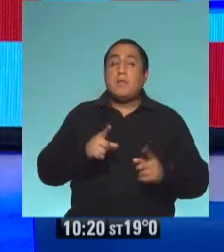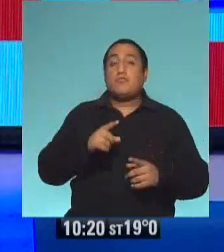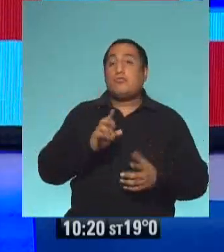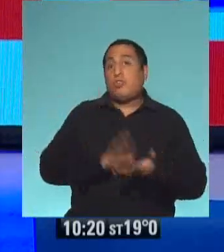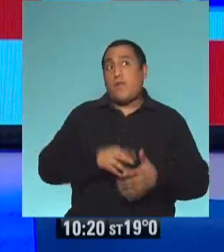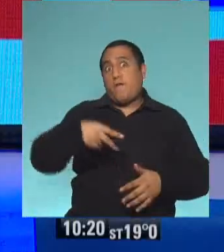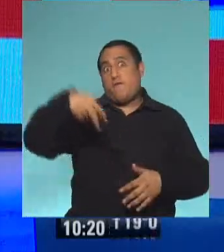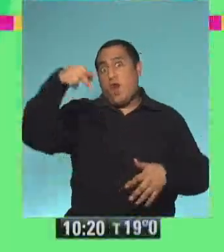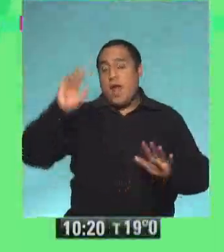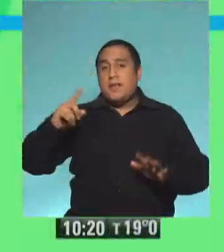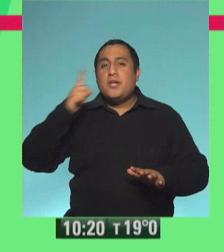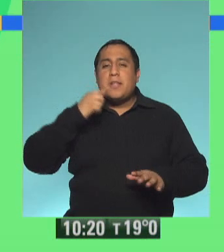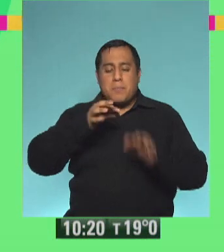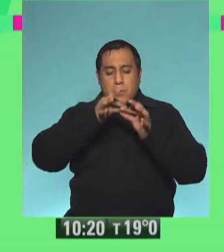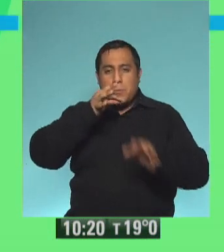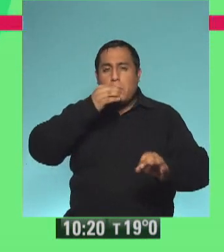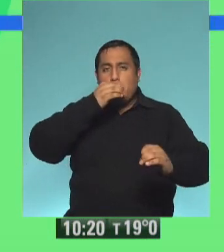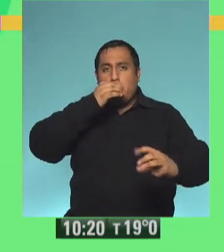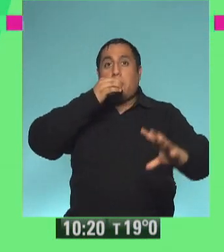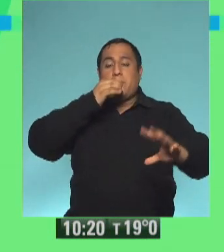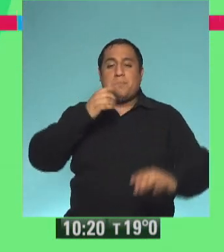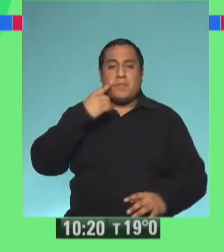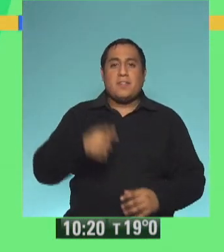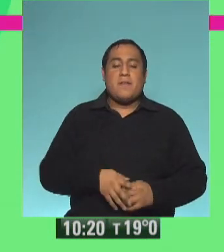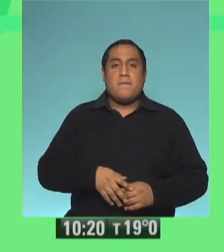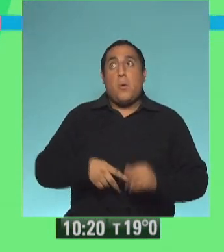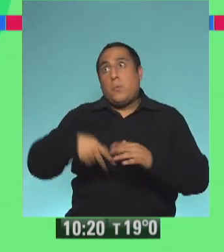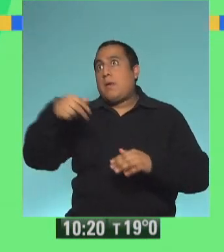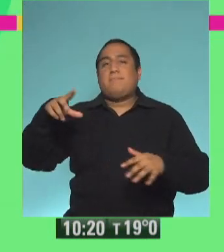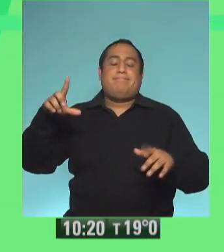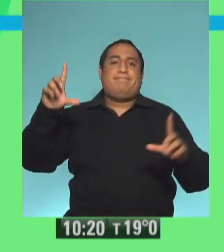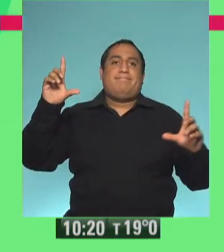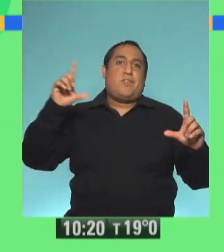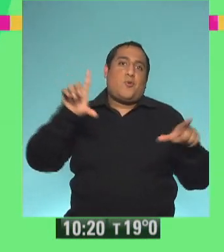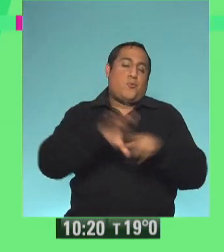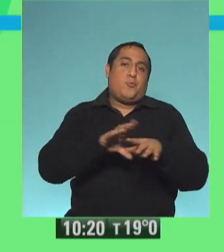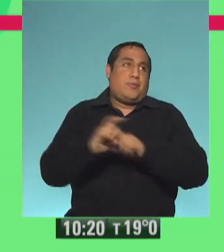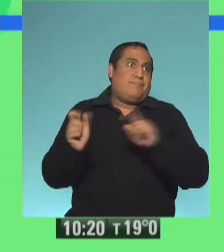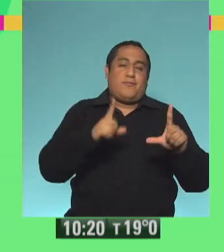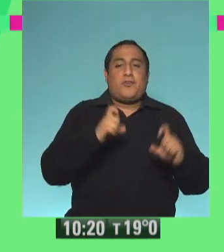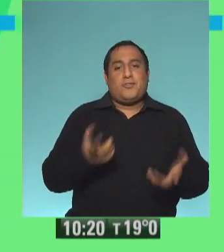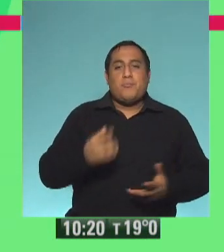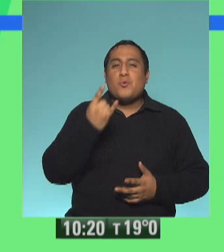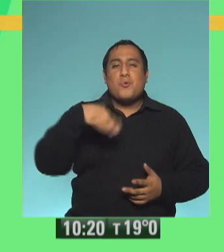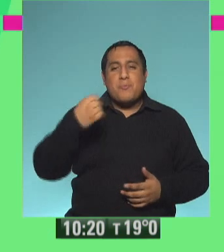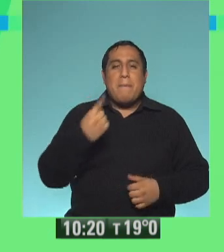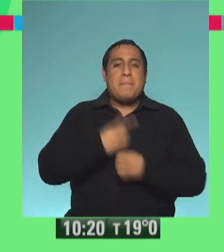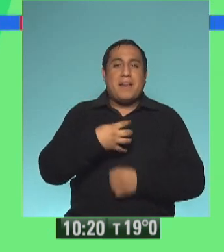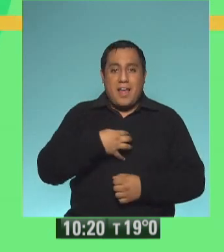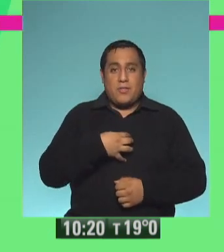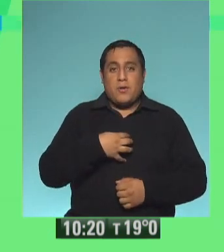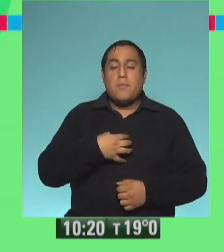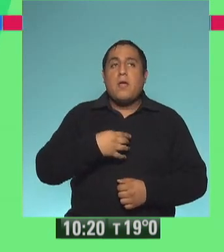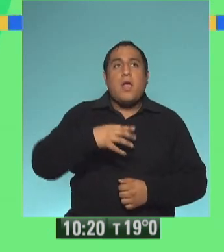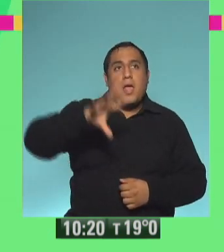y de los globos. A ver, ¡vamos a verlas! ¡Ay, justo salí volando y se cortó la cámara! ¡Ah, claro! Oh, yeah. ¡Uma de primer grado! ¡Emi se tomó el